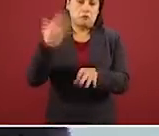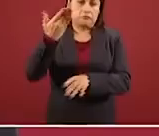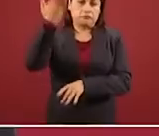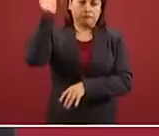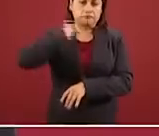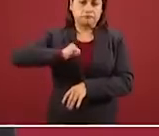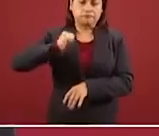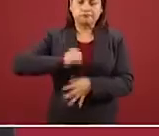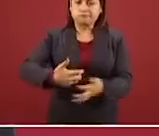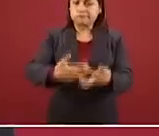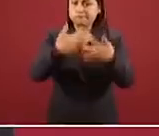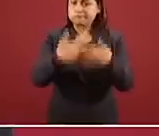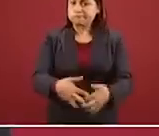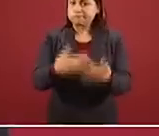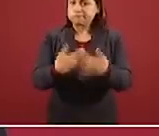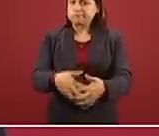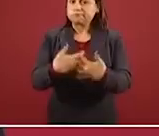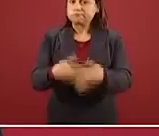una producción